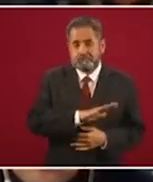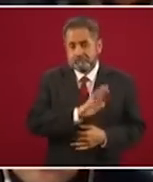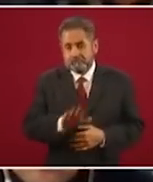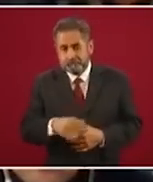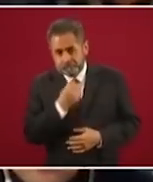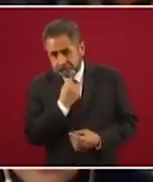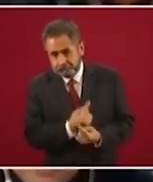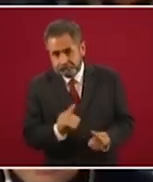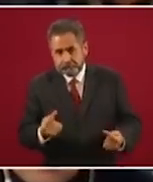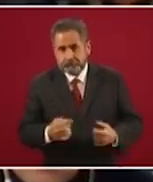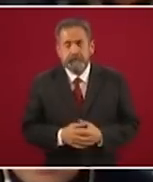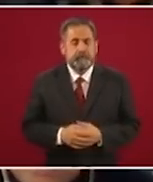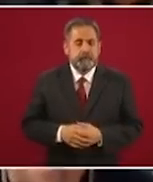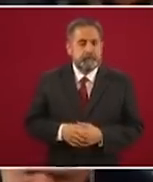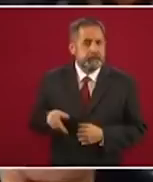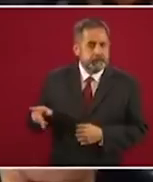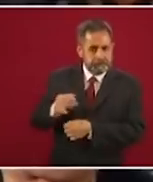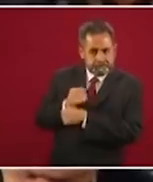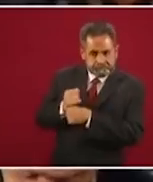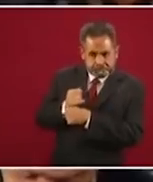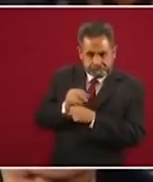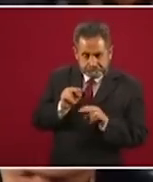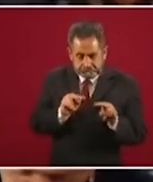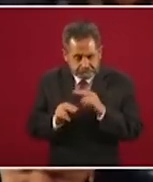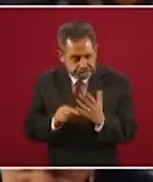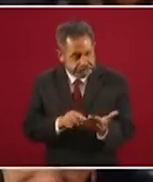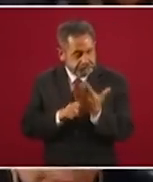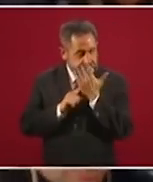La investigación también tiene que